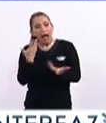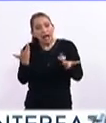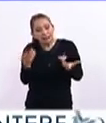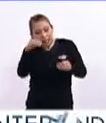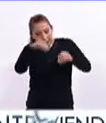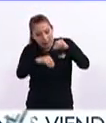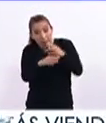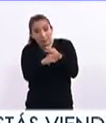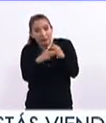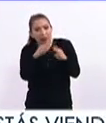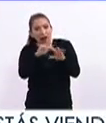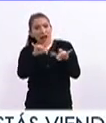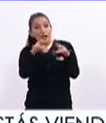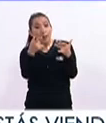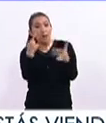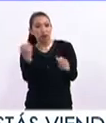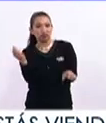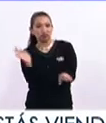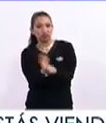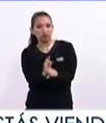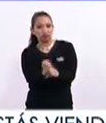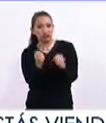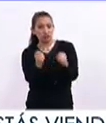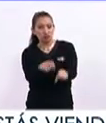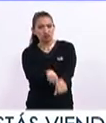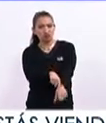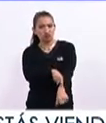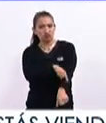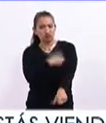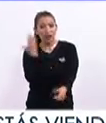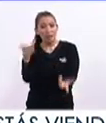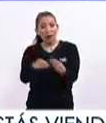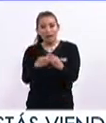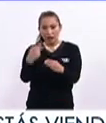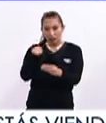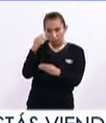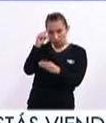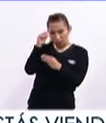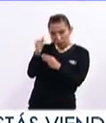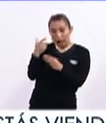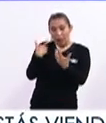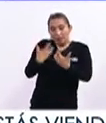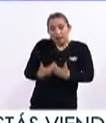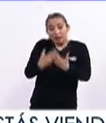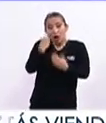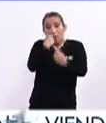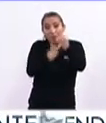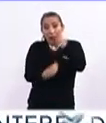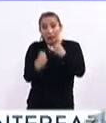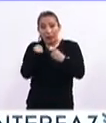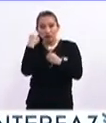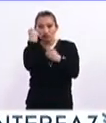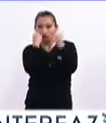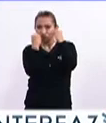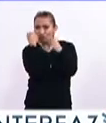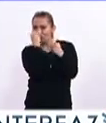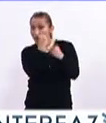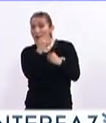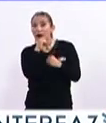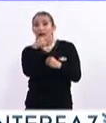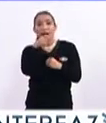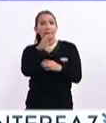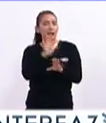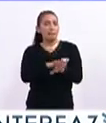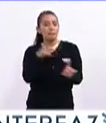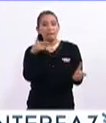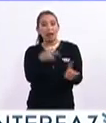construcción de materiales ligeros pero fuertes y durables, en materiales inteligentes, en la industria alimenticia y cosmética, pero donde se